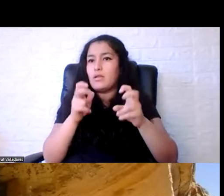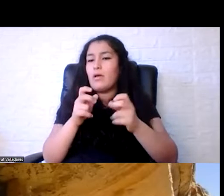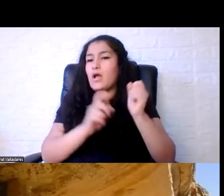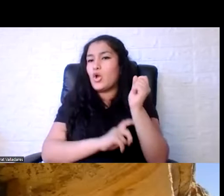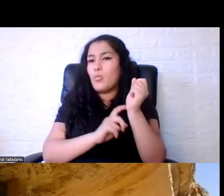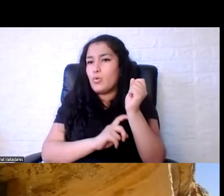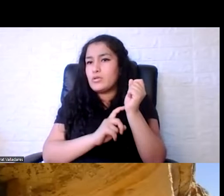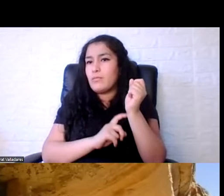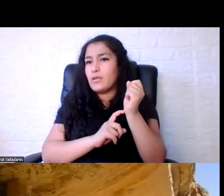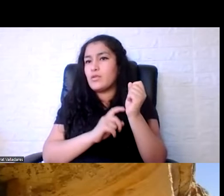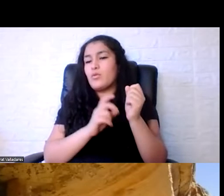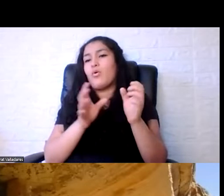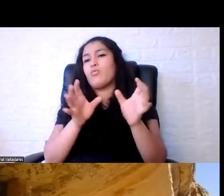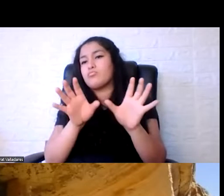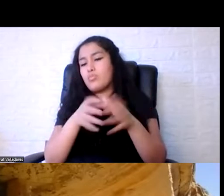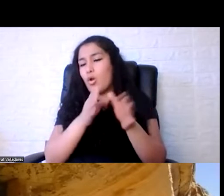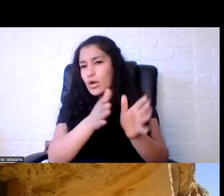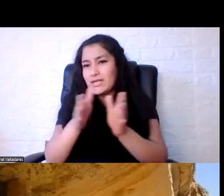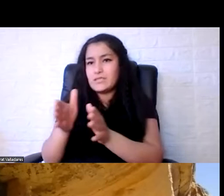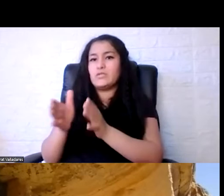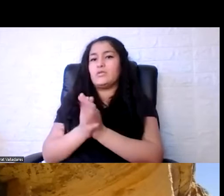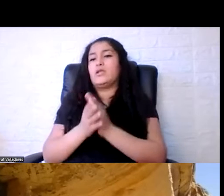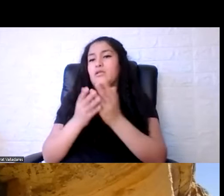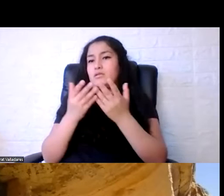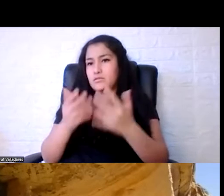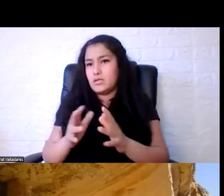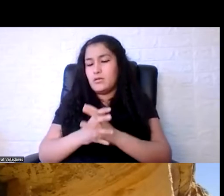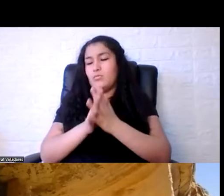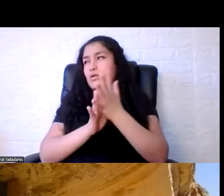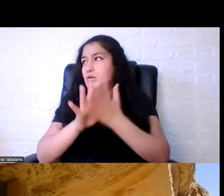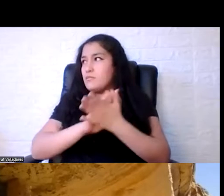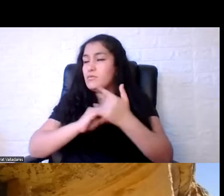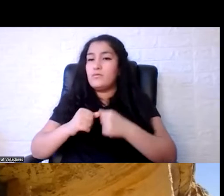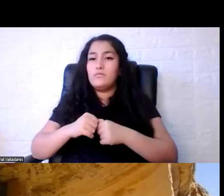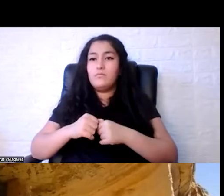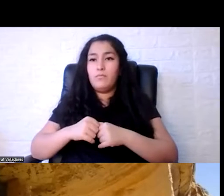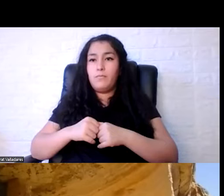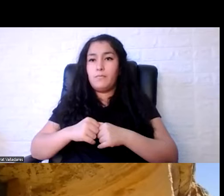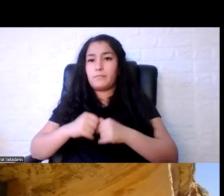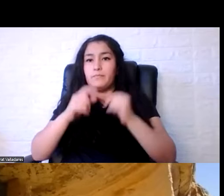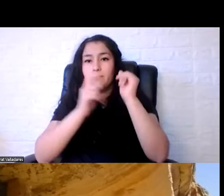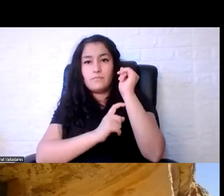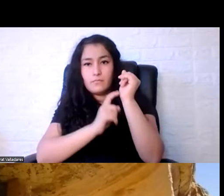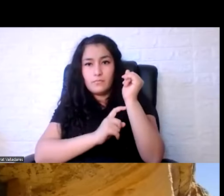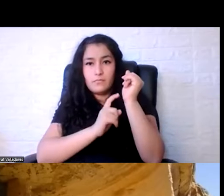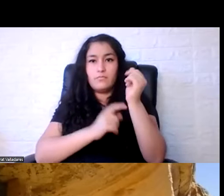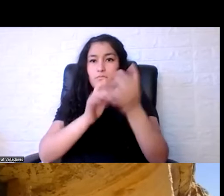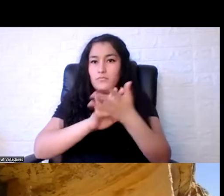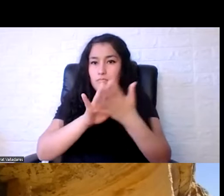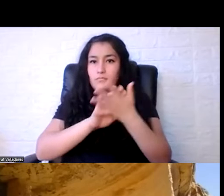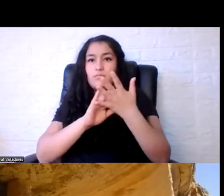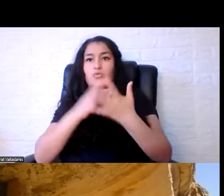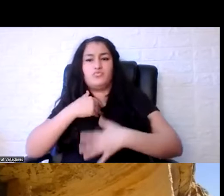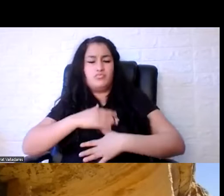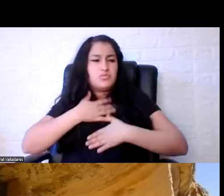que venimos. Cuestiones como actitudes, como la satisfacción en el trabajo,